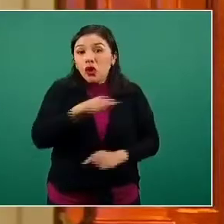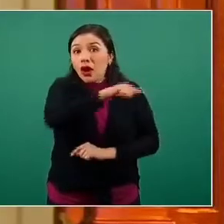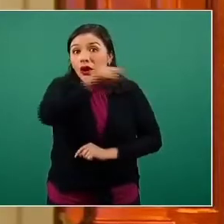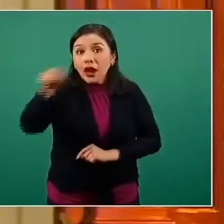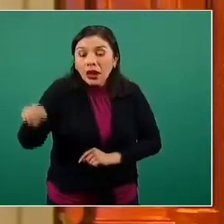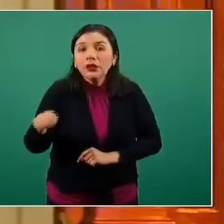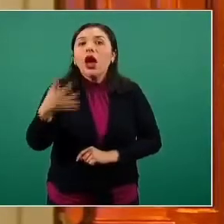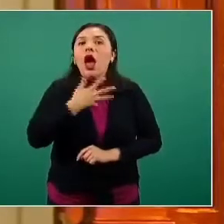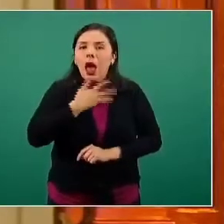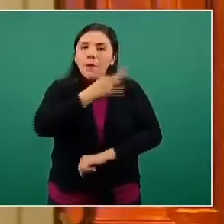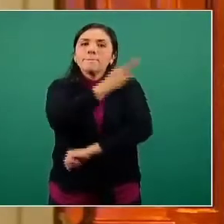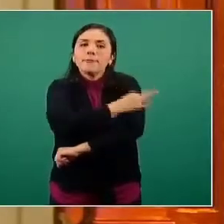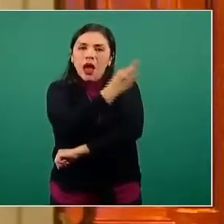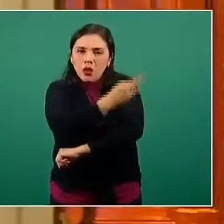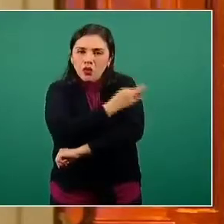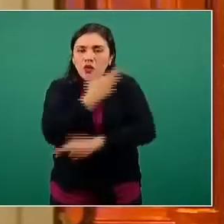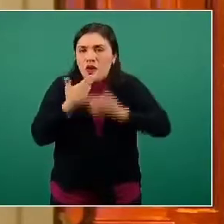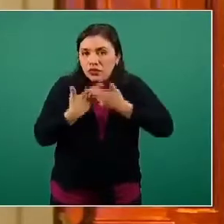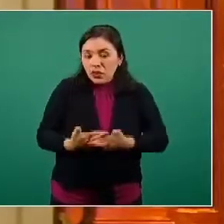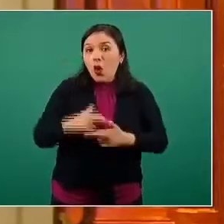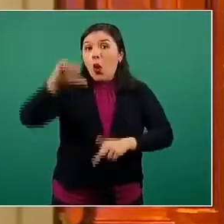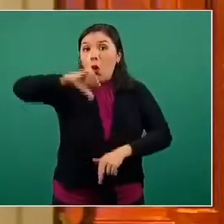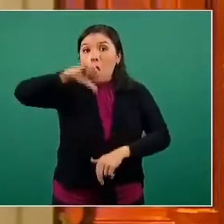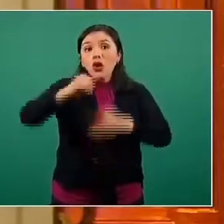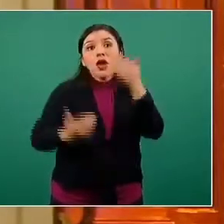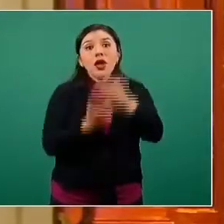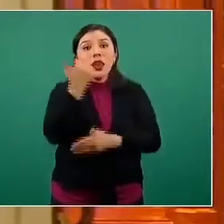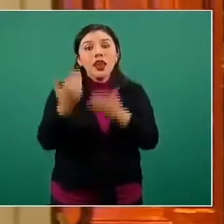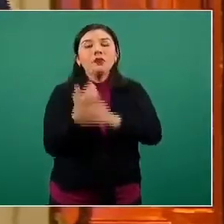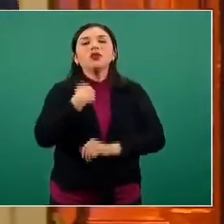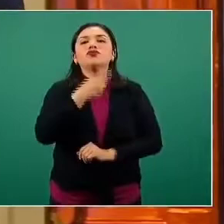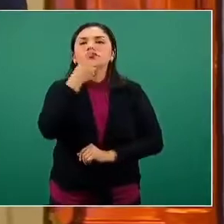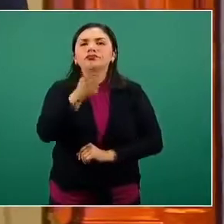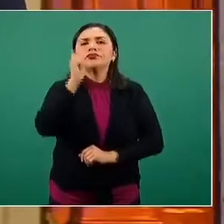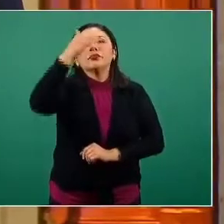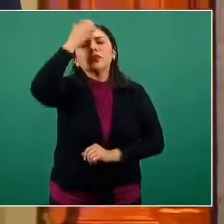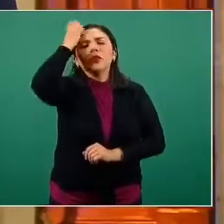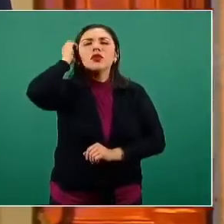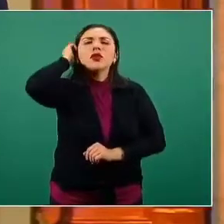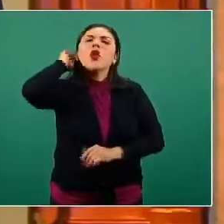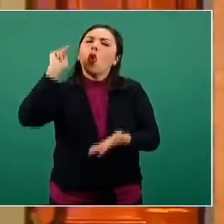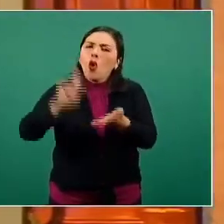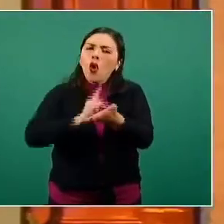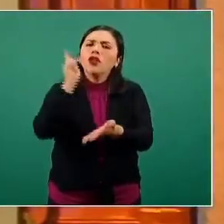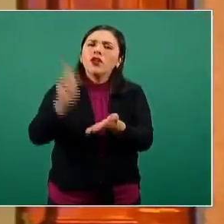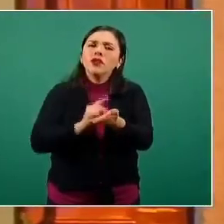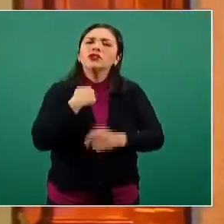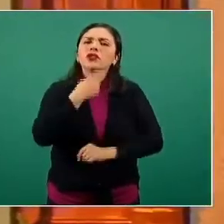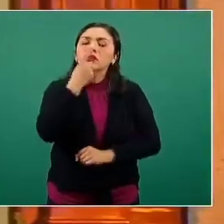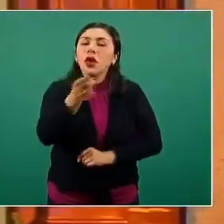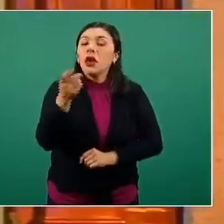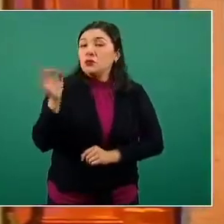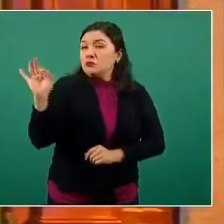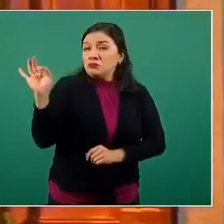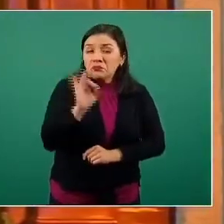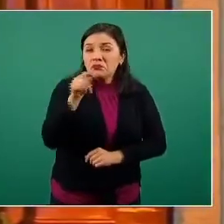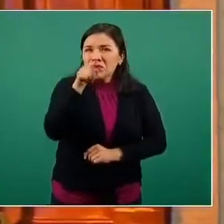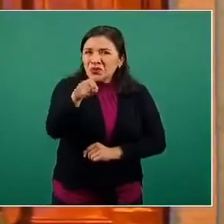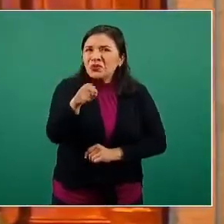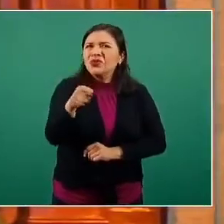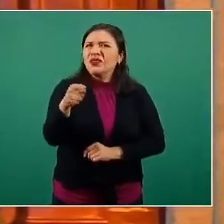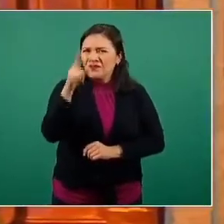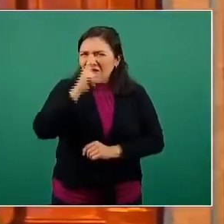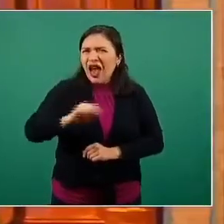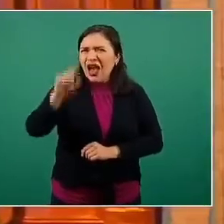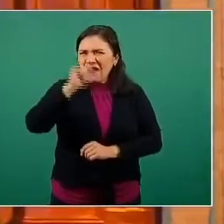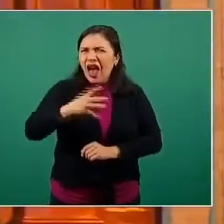personas sean vacunadas. Hoy por la mañana enfatizamos con insistencia que si usted ha tenido, como